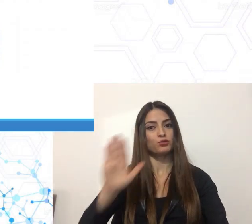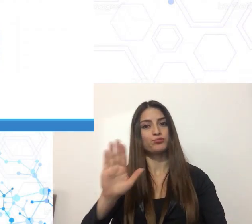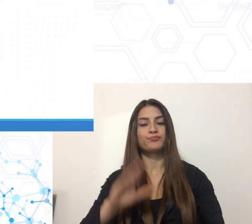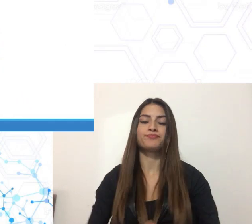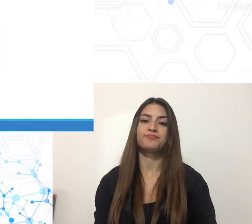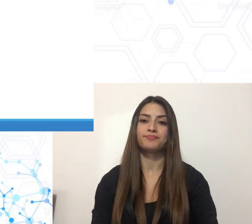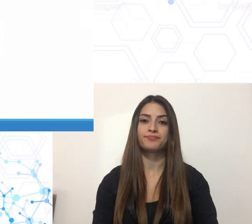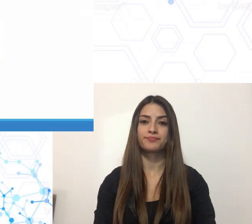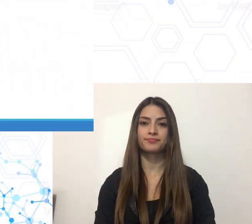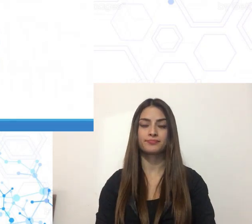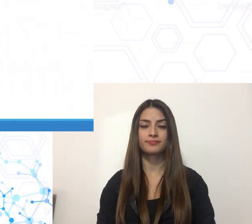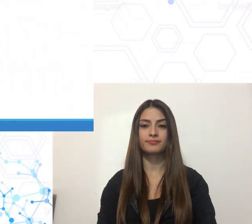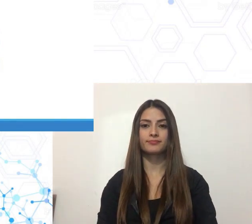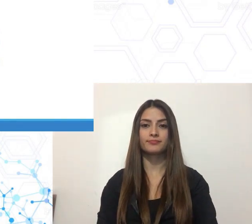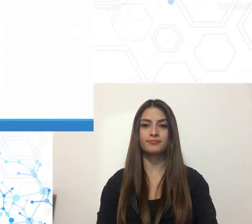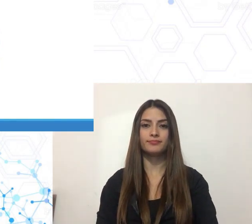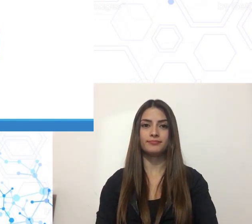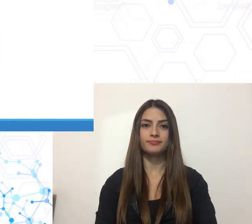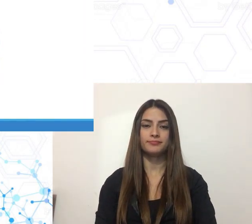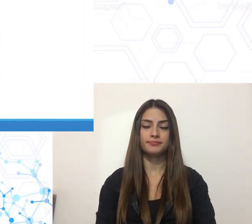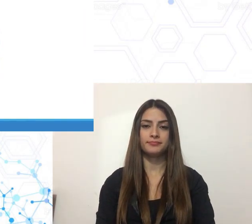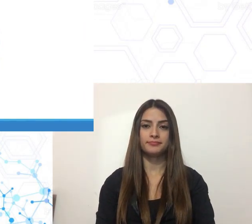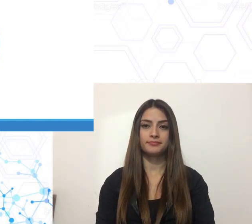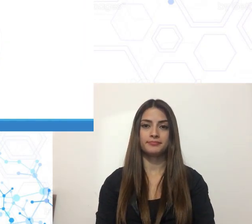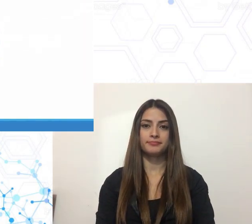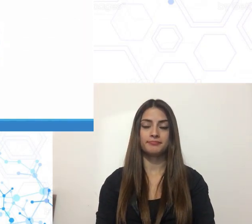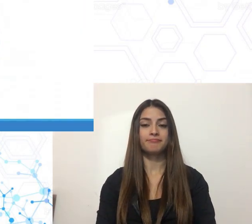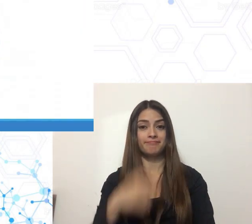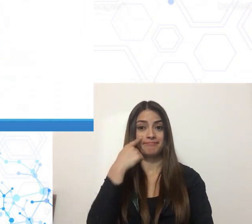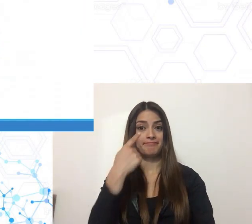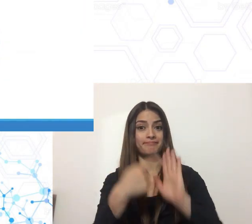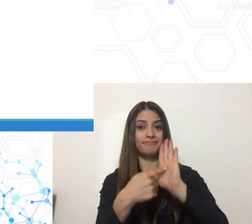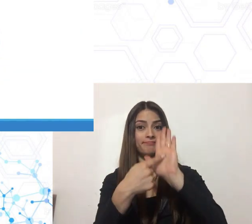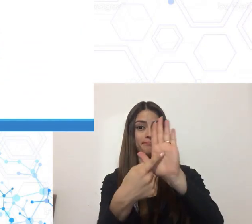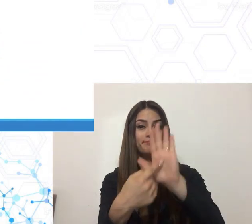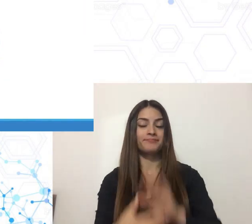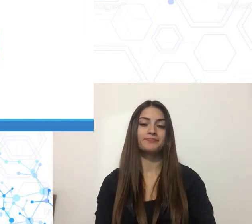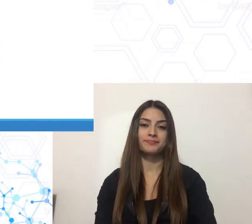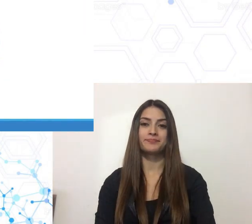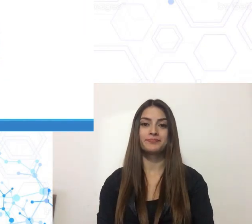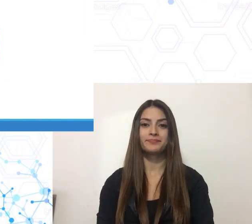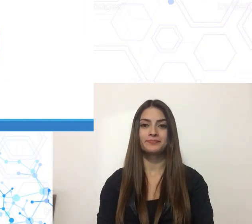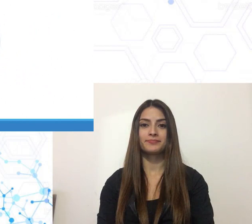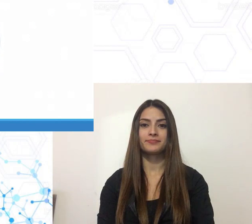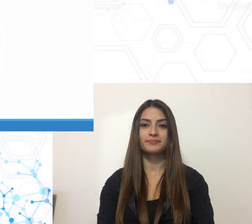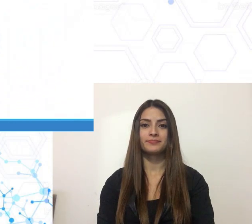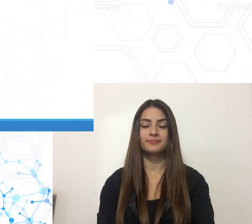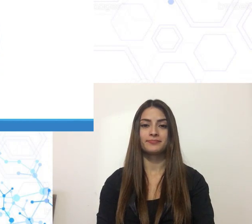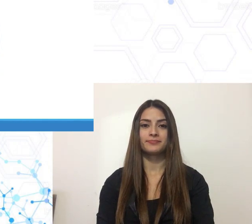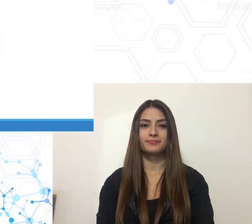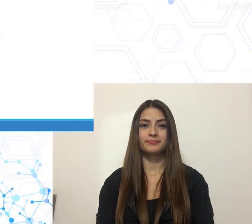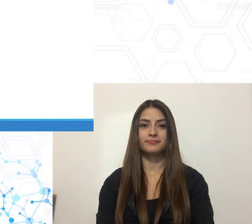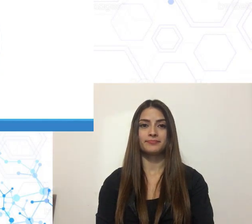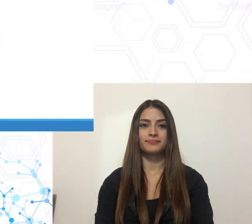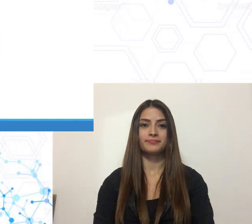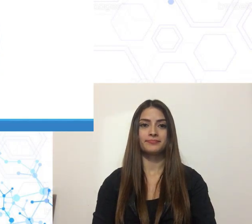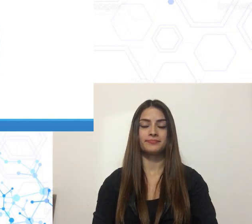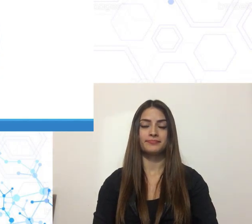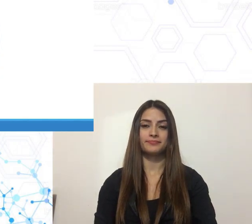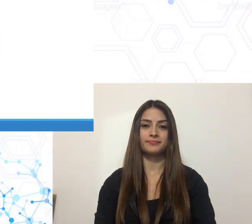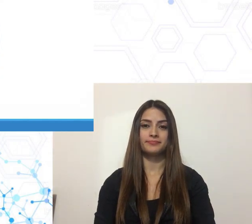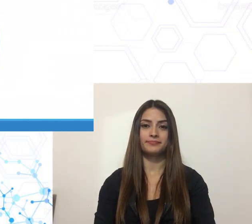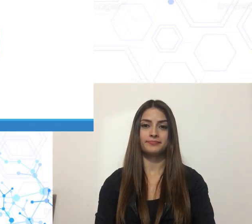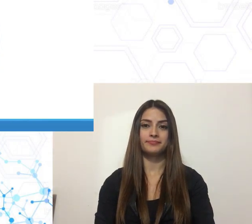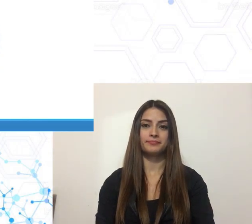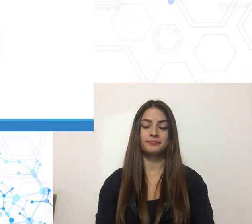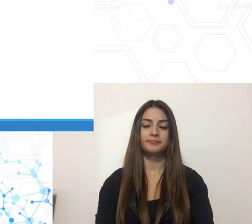de acuerdo a la energía que tenga para él. Entonces ese fue el modelo descrito por Schrödinger.